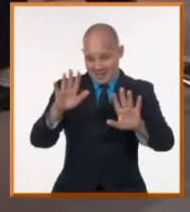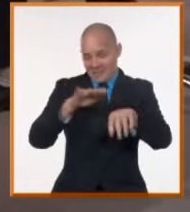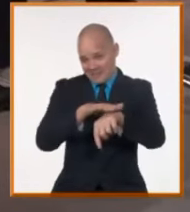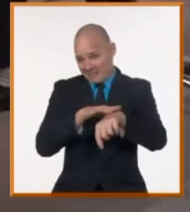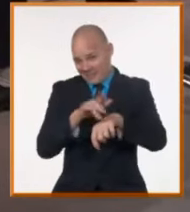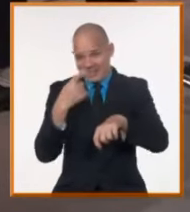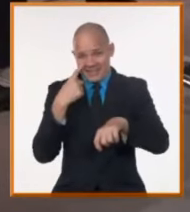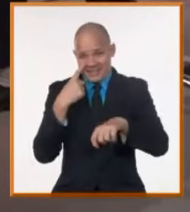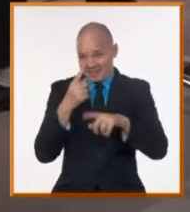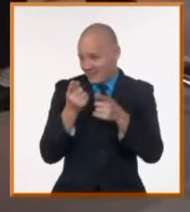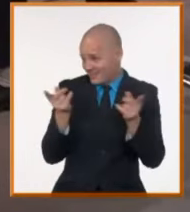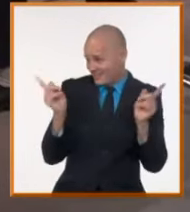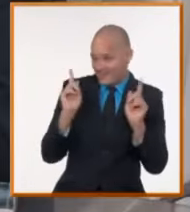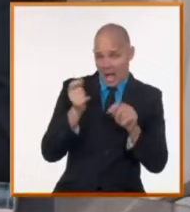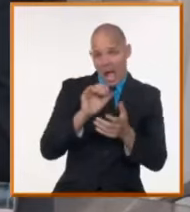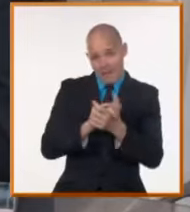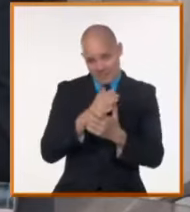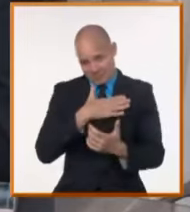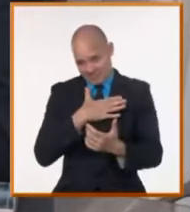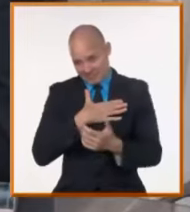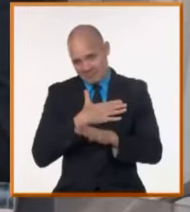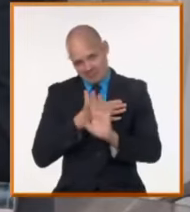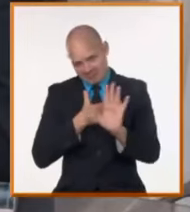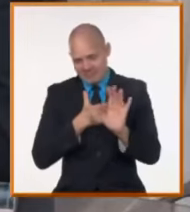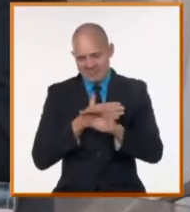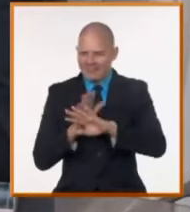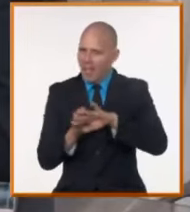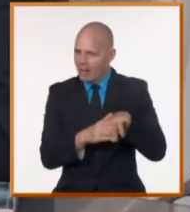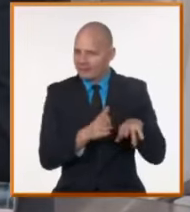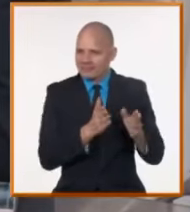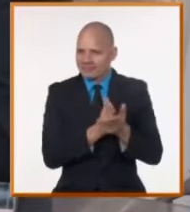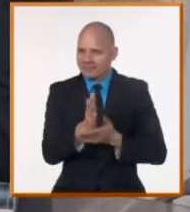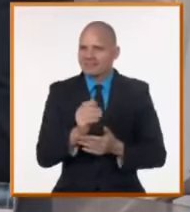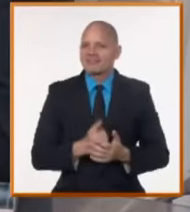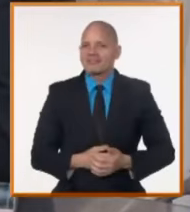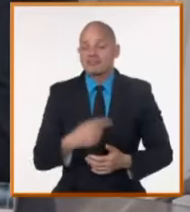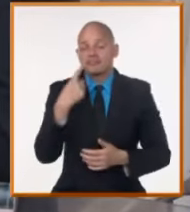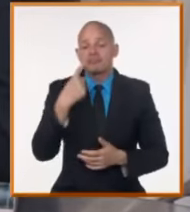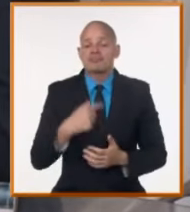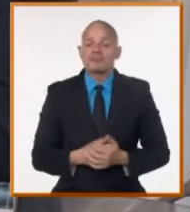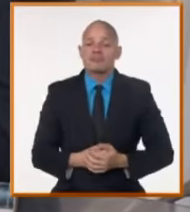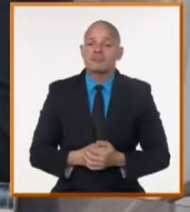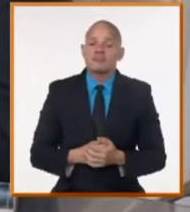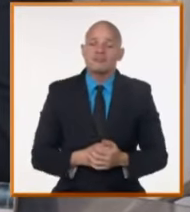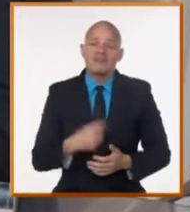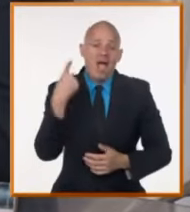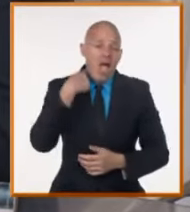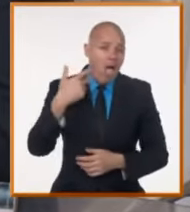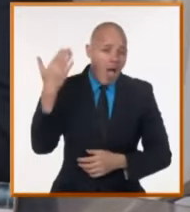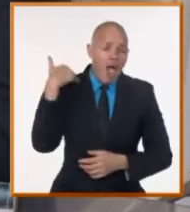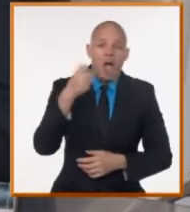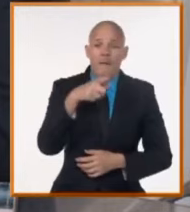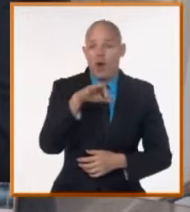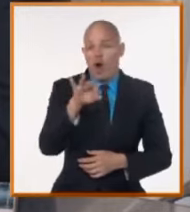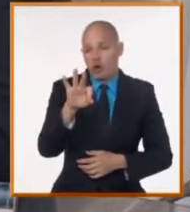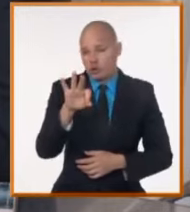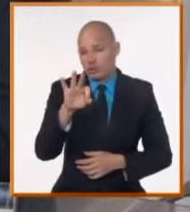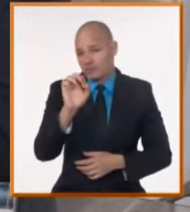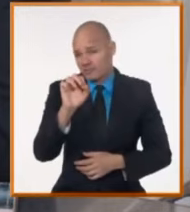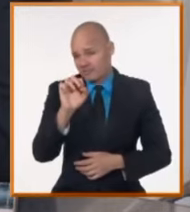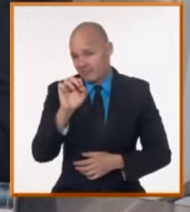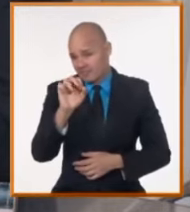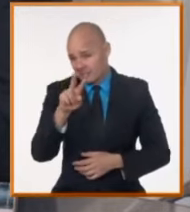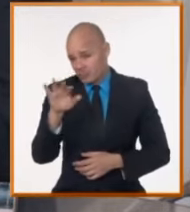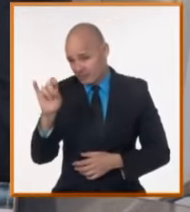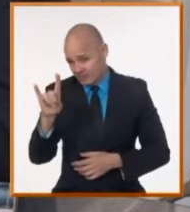Amigos. Bueno, el 1829, en una carta que le escribe Simón Bolívar a Patricio Campbell, uh-huh.